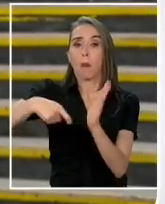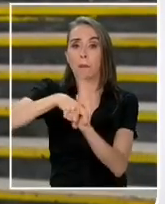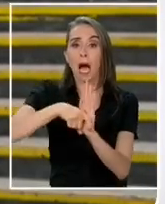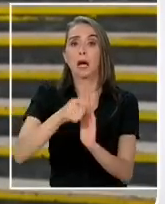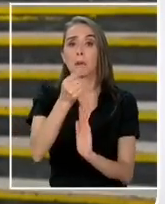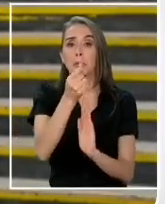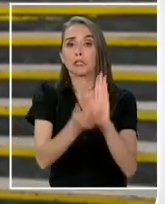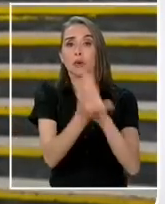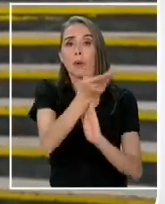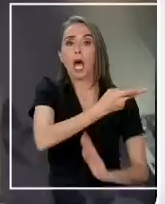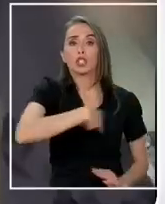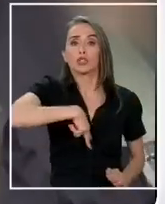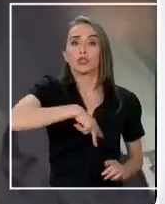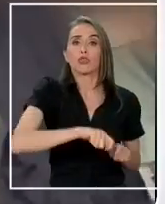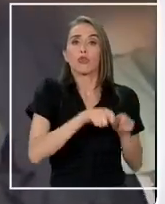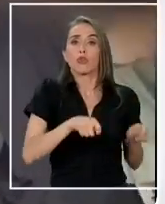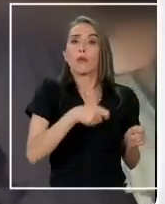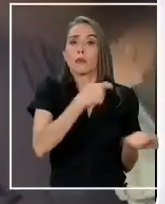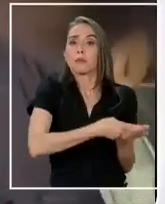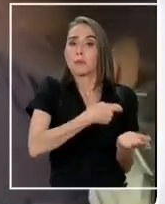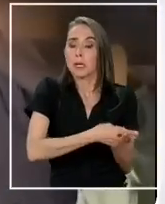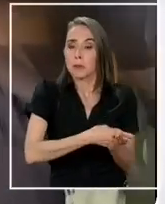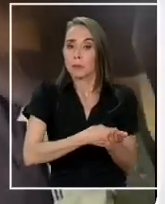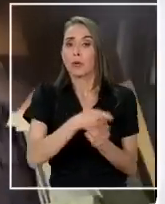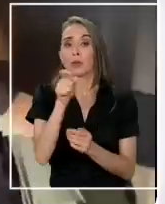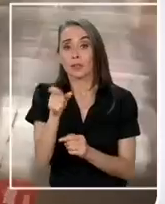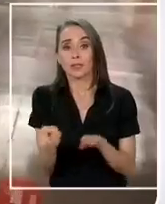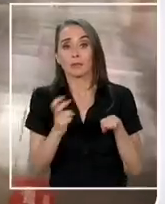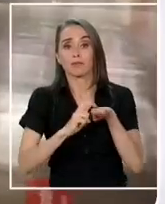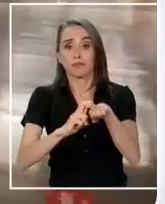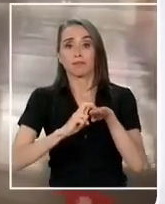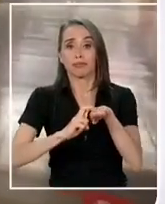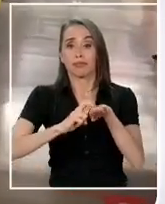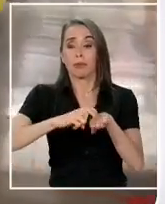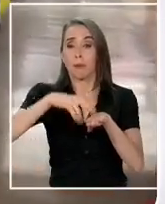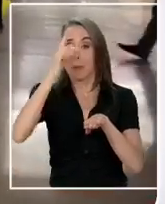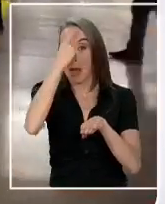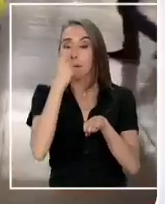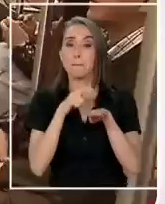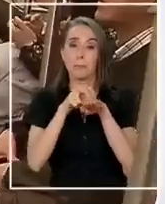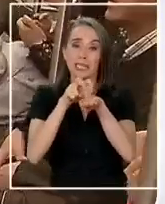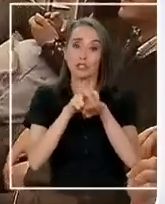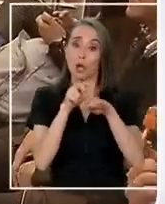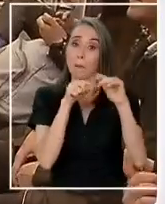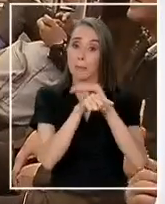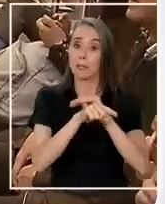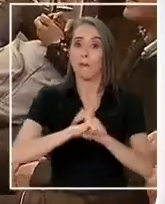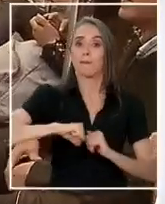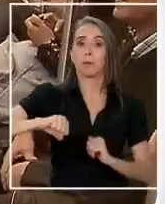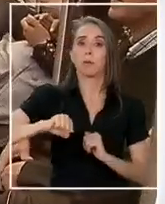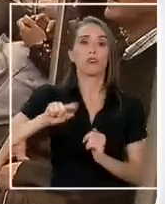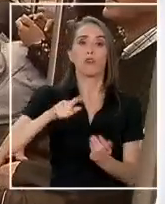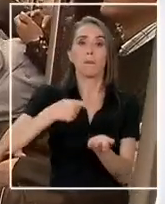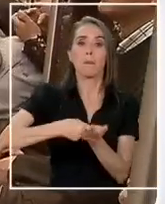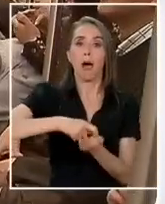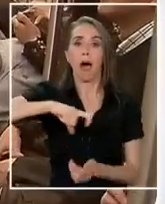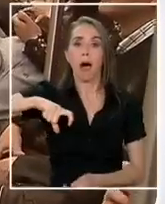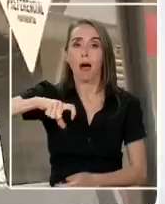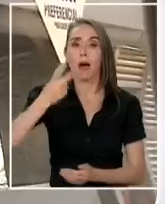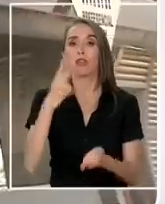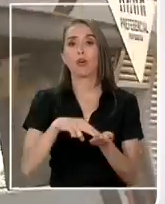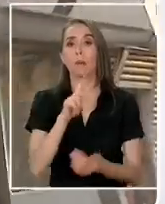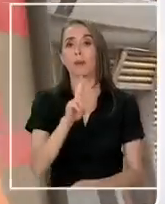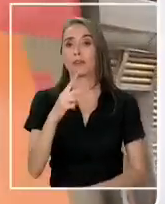no sube el precio a los que sí pagamos evasiones en uno de los transportes que más pasajeros moviliza y que según cifras de metro en